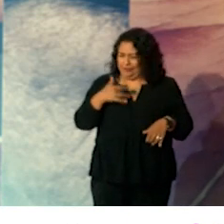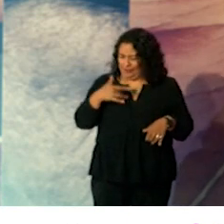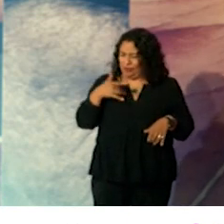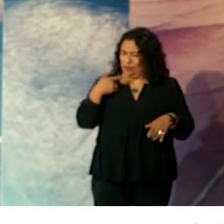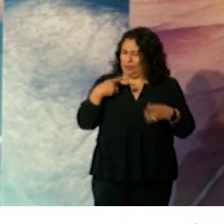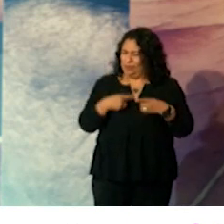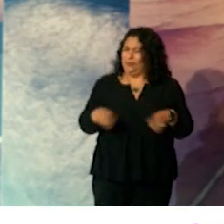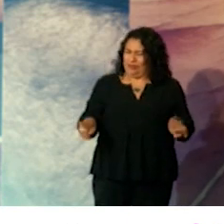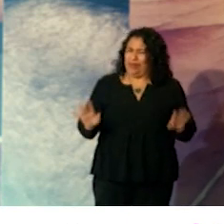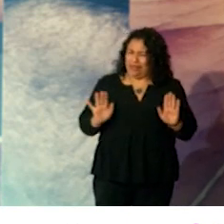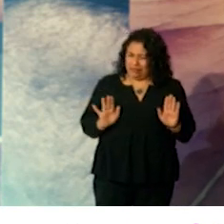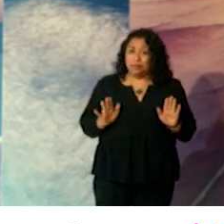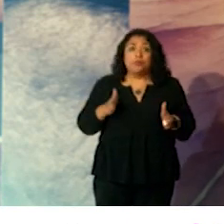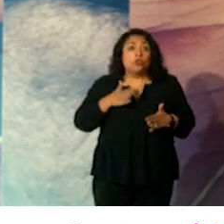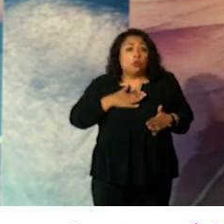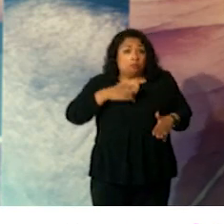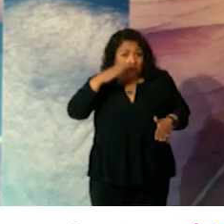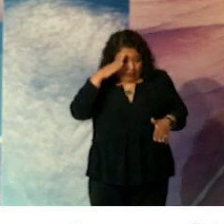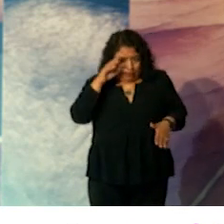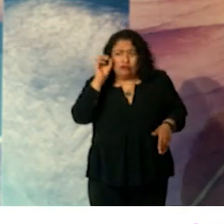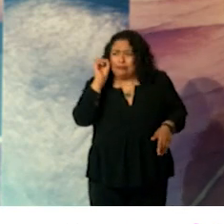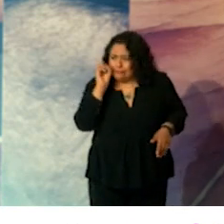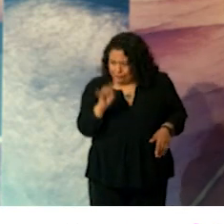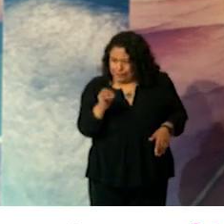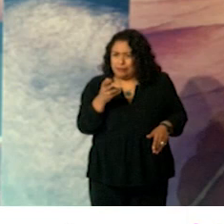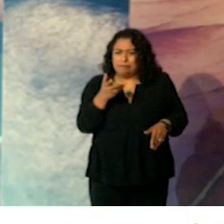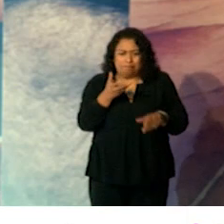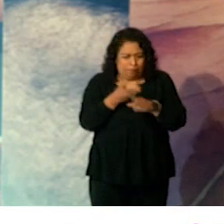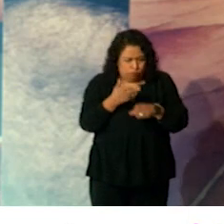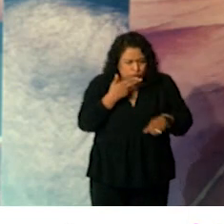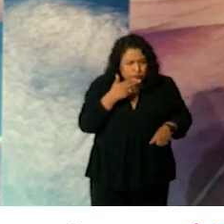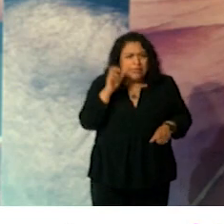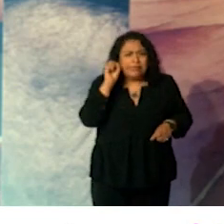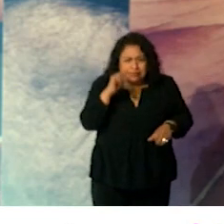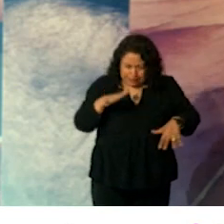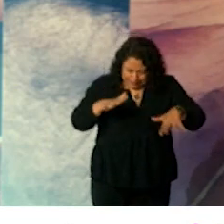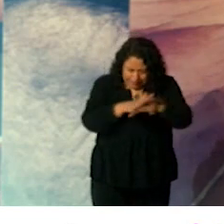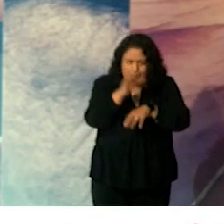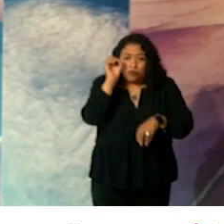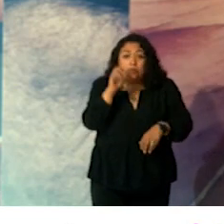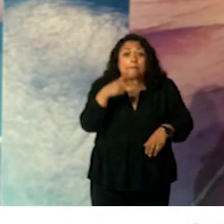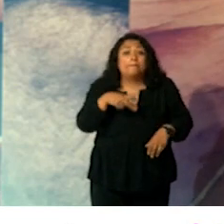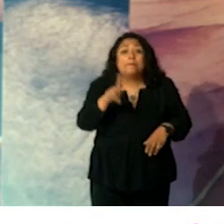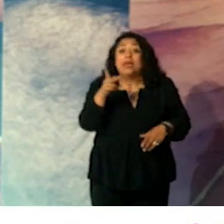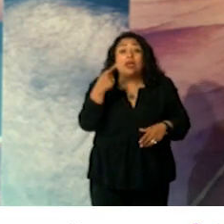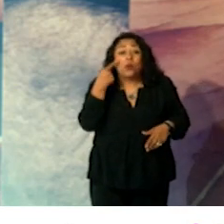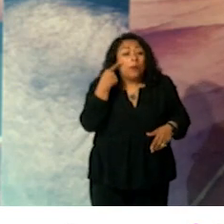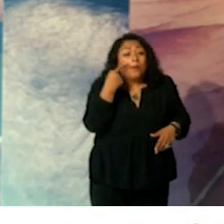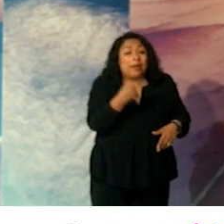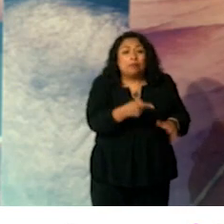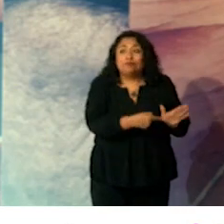bien diferente, porque yo siento que sí se está implementando y que sí están pasando muchas cosas, pero que no las